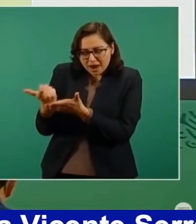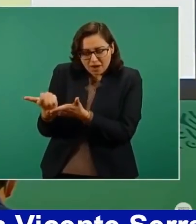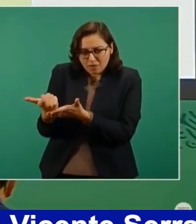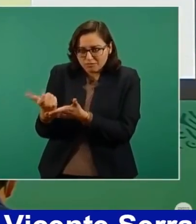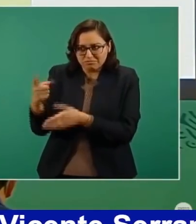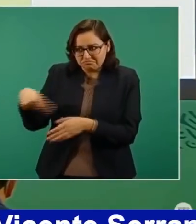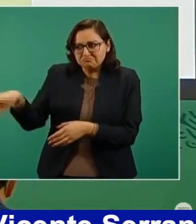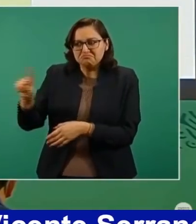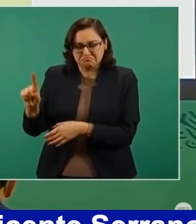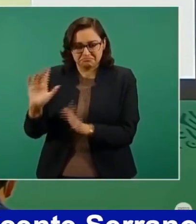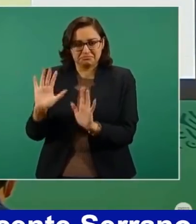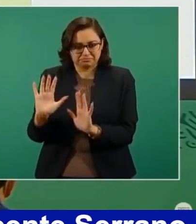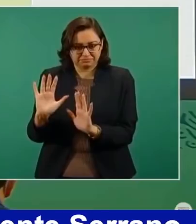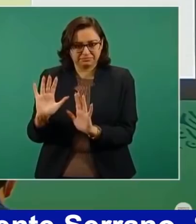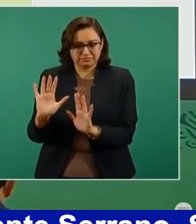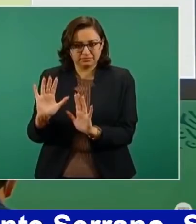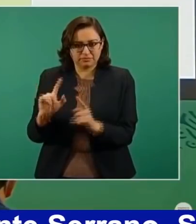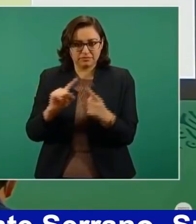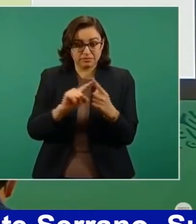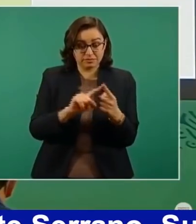Y el salario